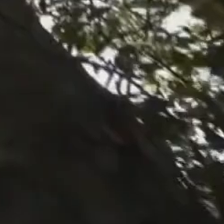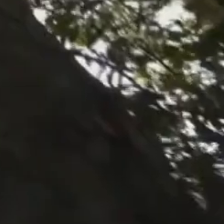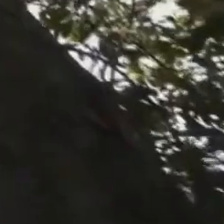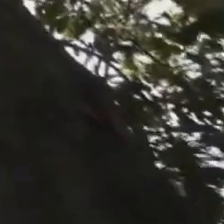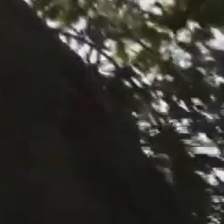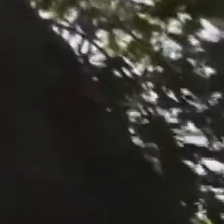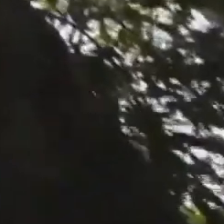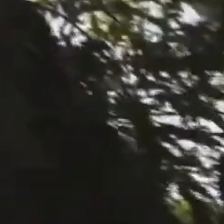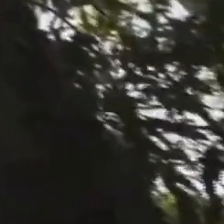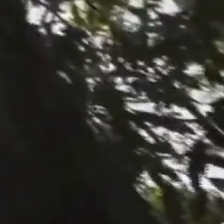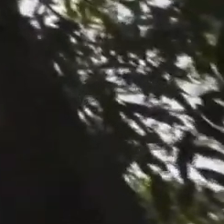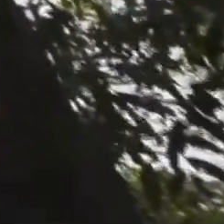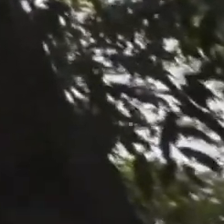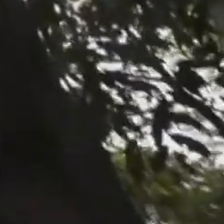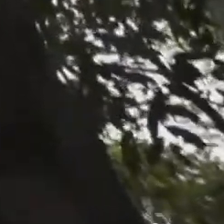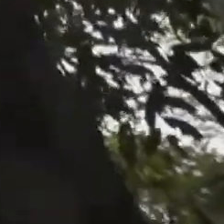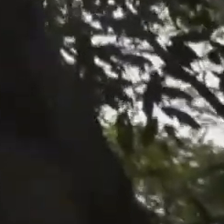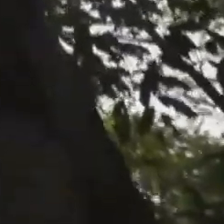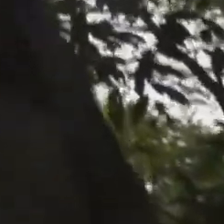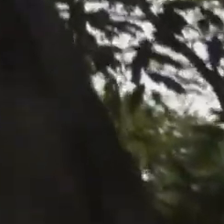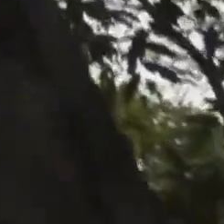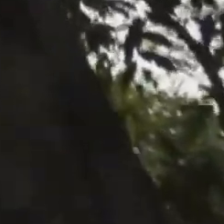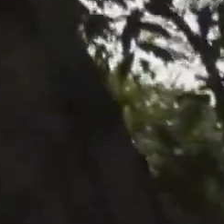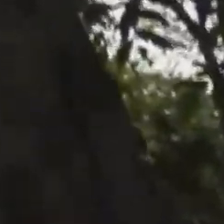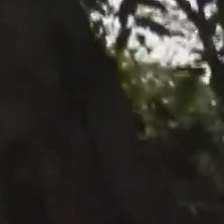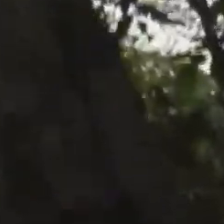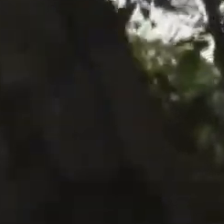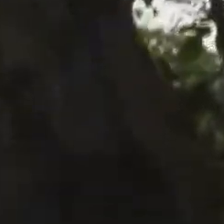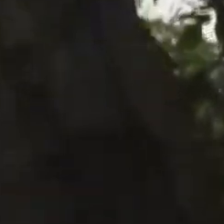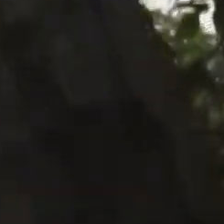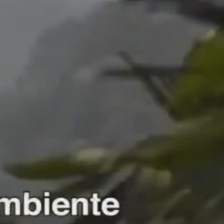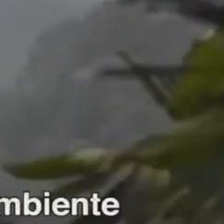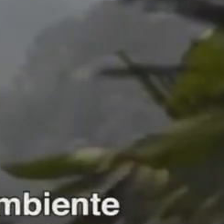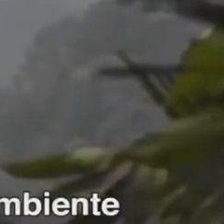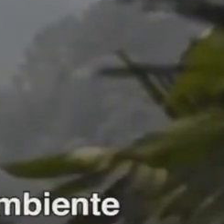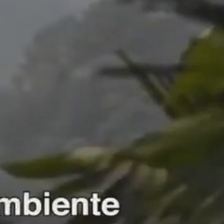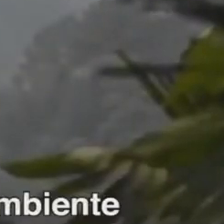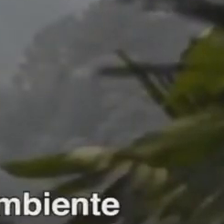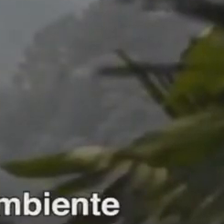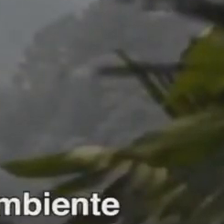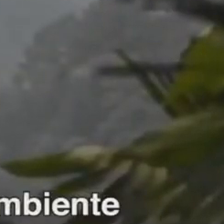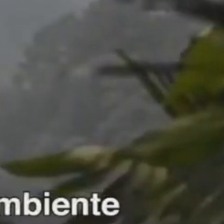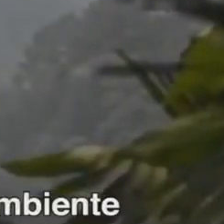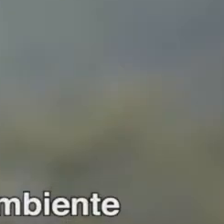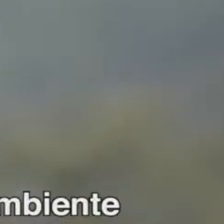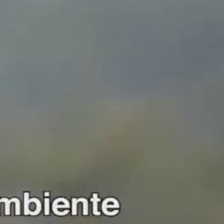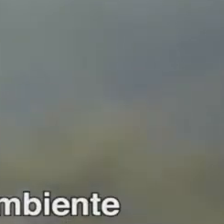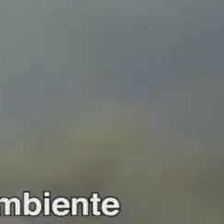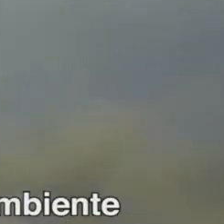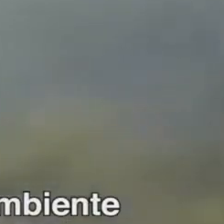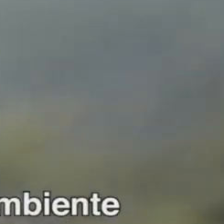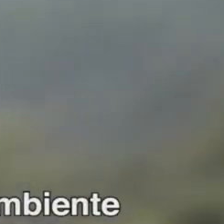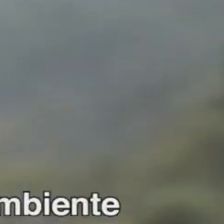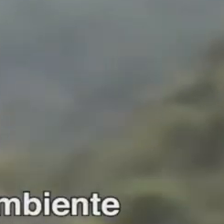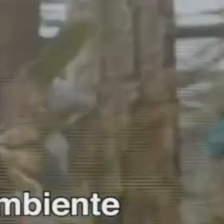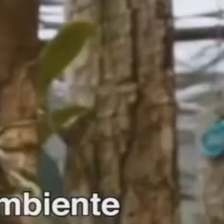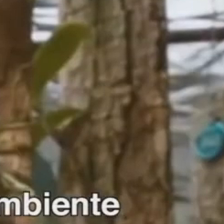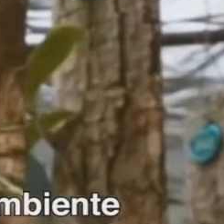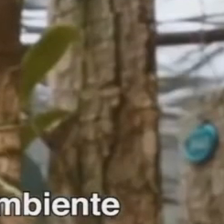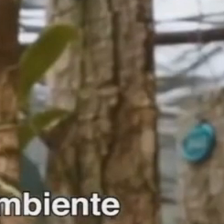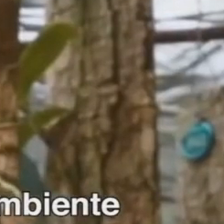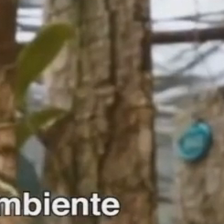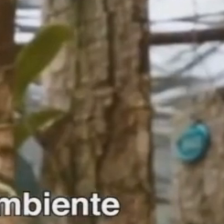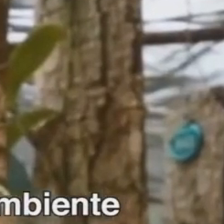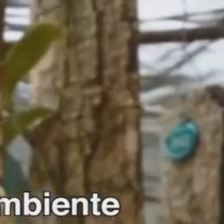degradados, reducir la tala ilegal y promover el uso responsable del suelo, fomentar la producción amigable con el medio ambiente